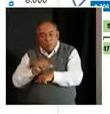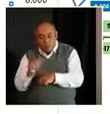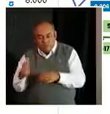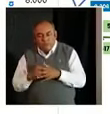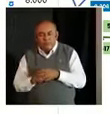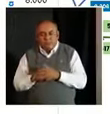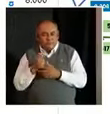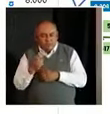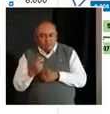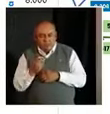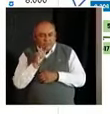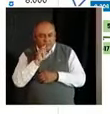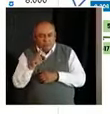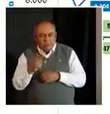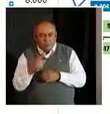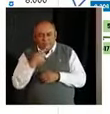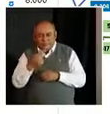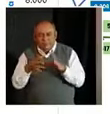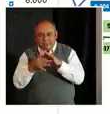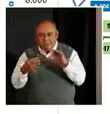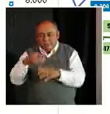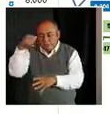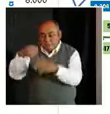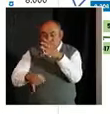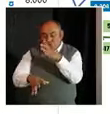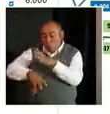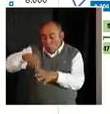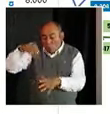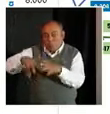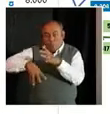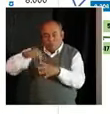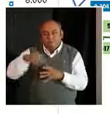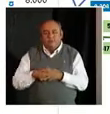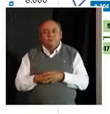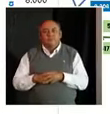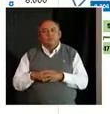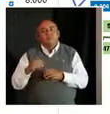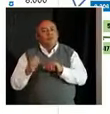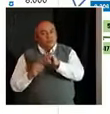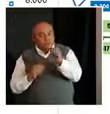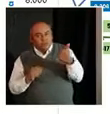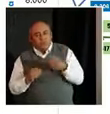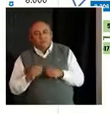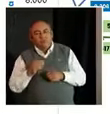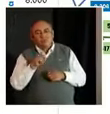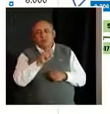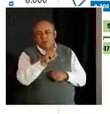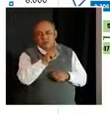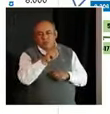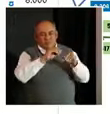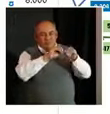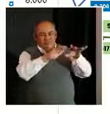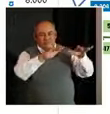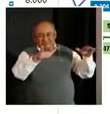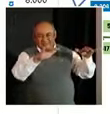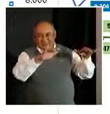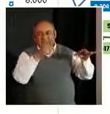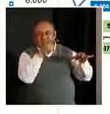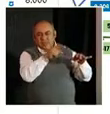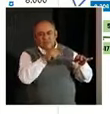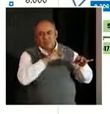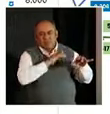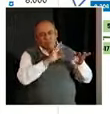extracción. Y lo que es mucho más variable es la extracción de fuentes superficiales, que tiene altos y